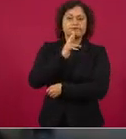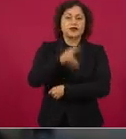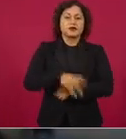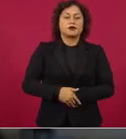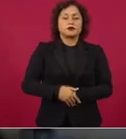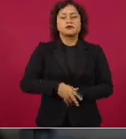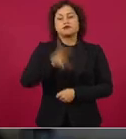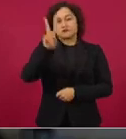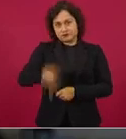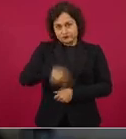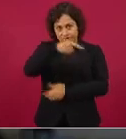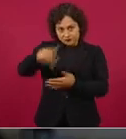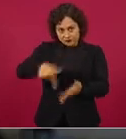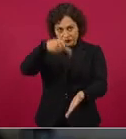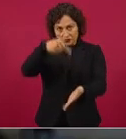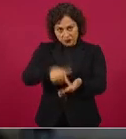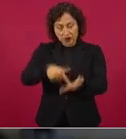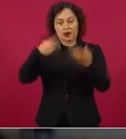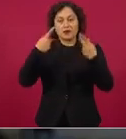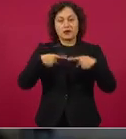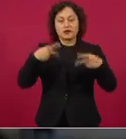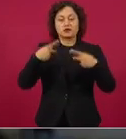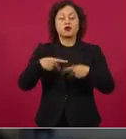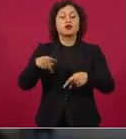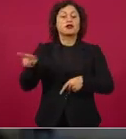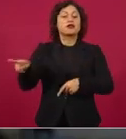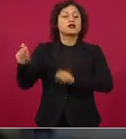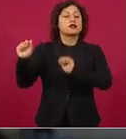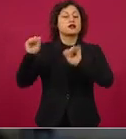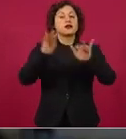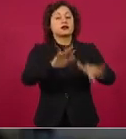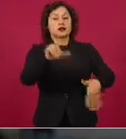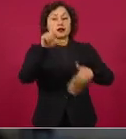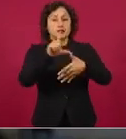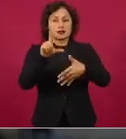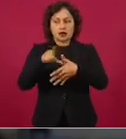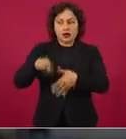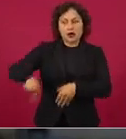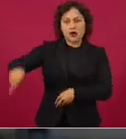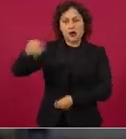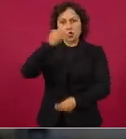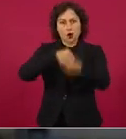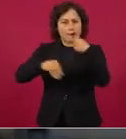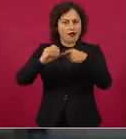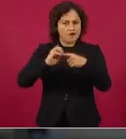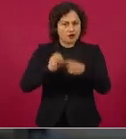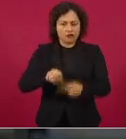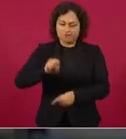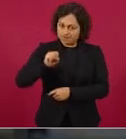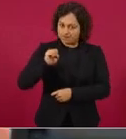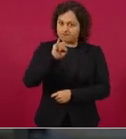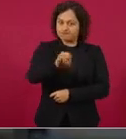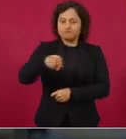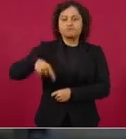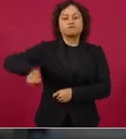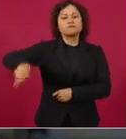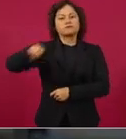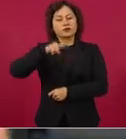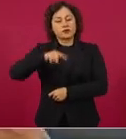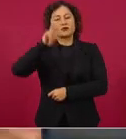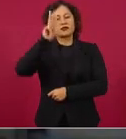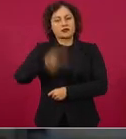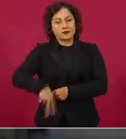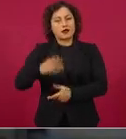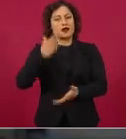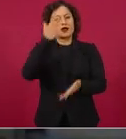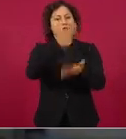comen frijoles, y los hondureños también se han sumado, y los haitianos se han sumado a enriquecer la grandeza de Tijuana, de una ciudad